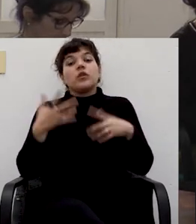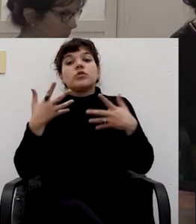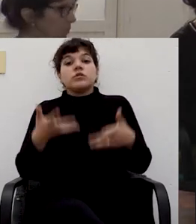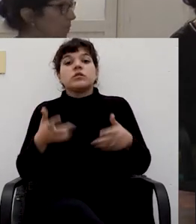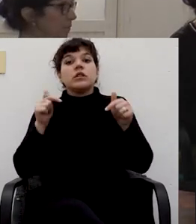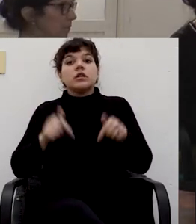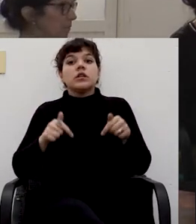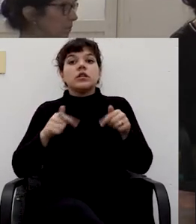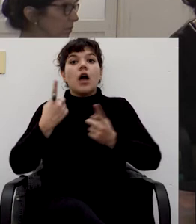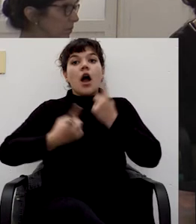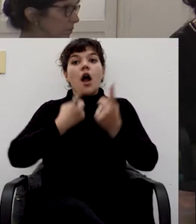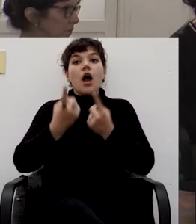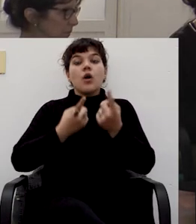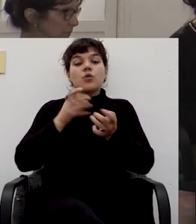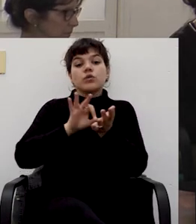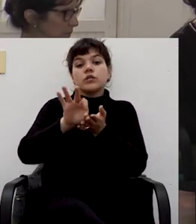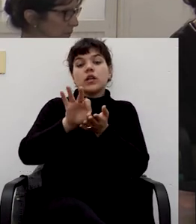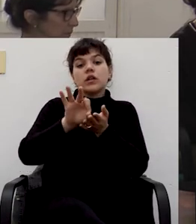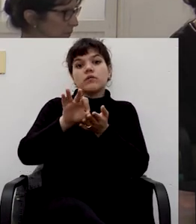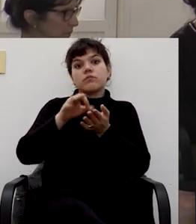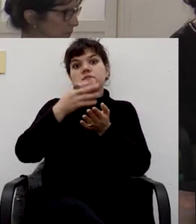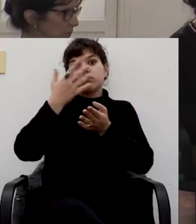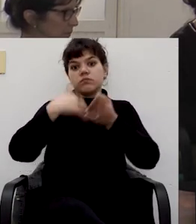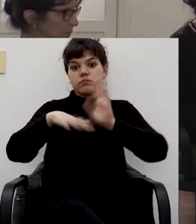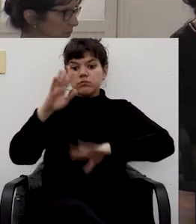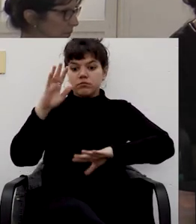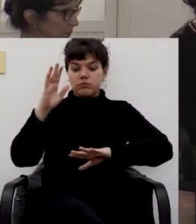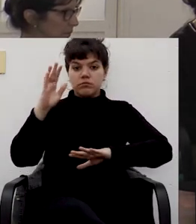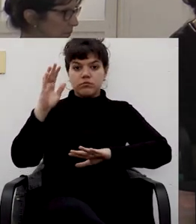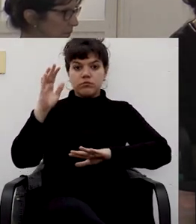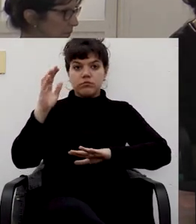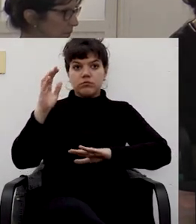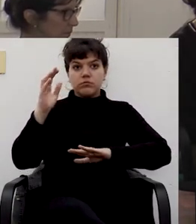esto se materializa en algunos servicios, sí, en algunas